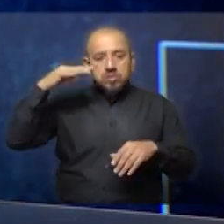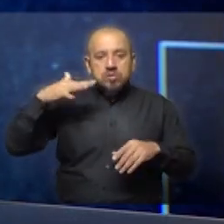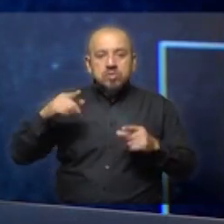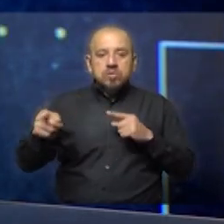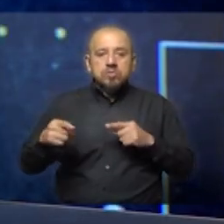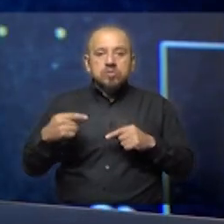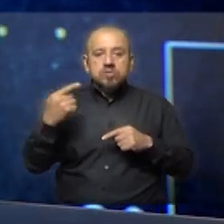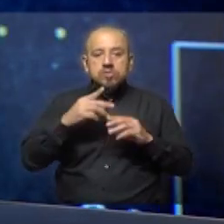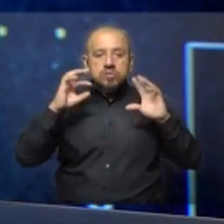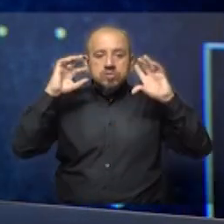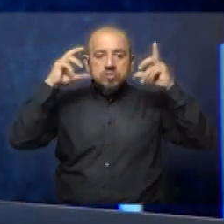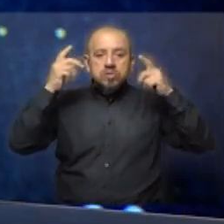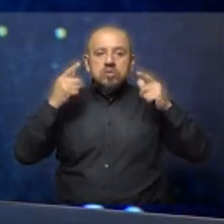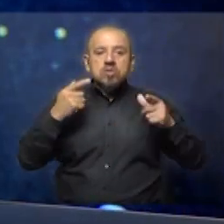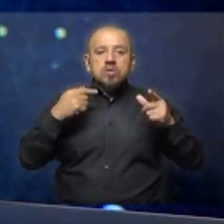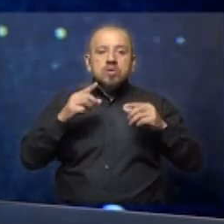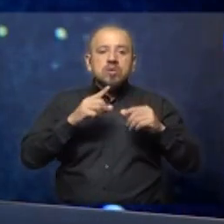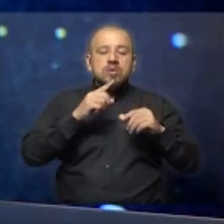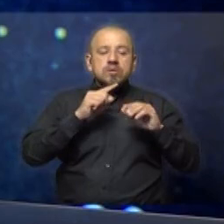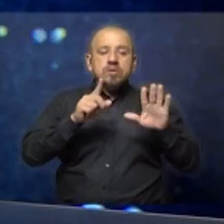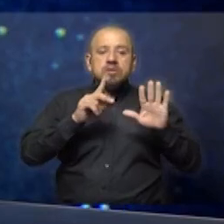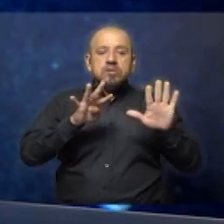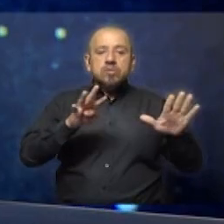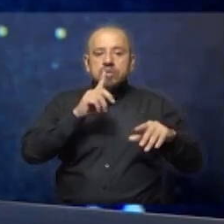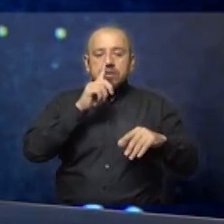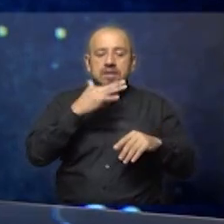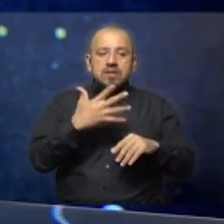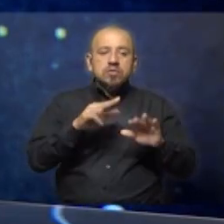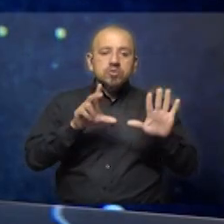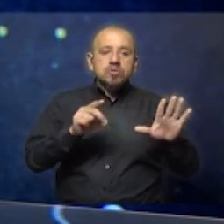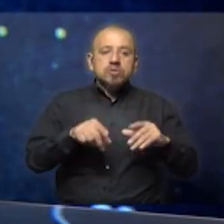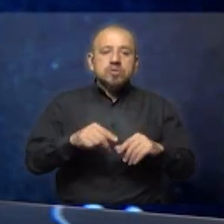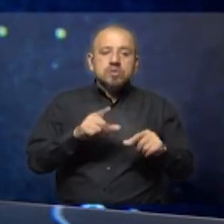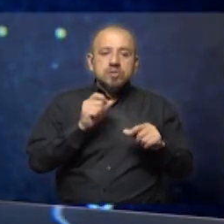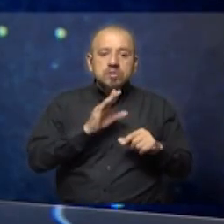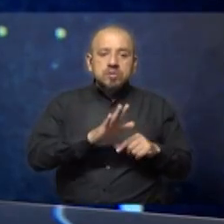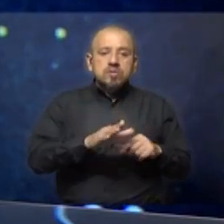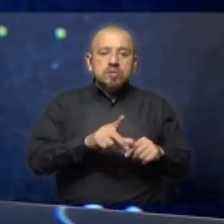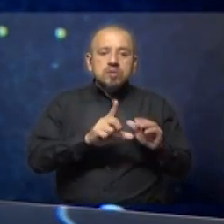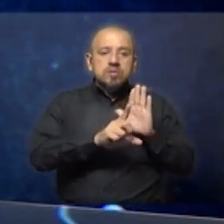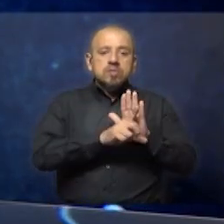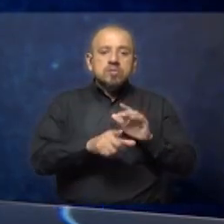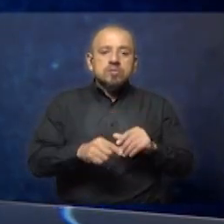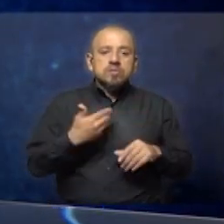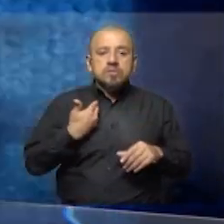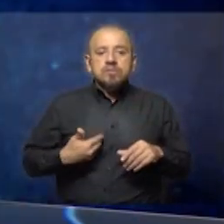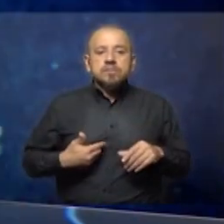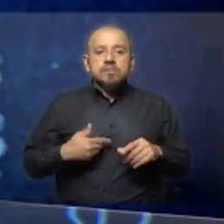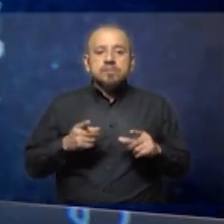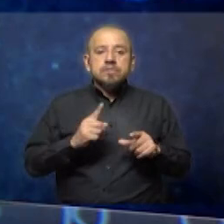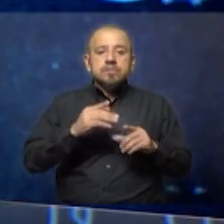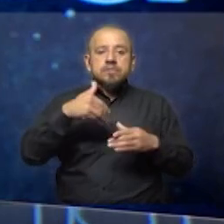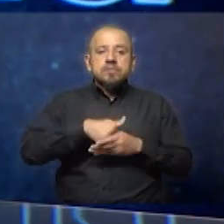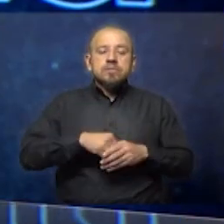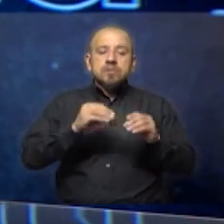contra la violencia y la 19.580 que es una ley específica es una ley que lamentablemente no fue